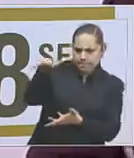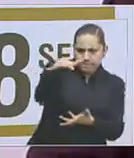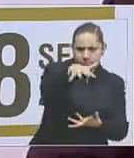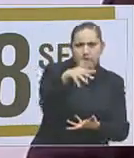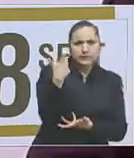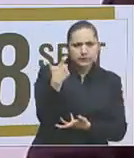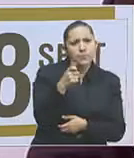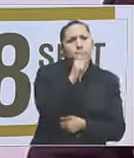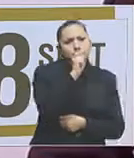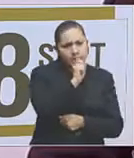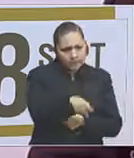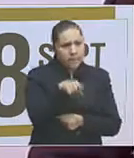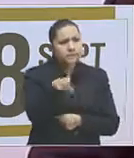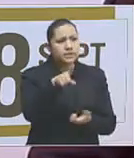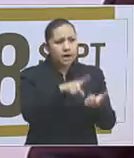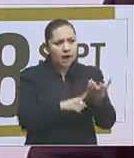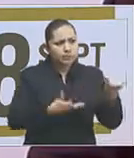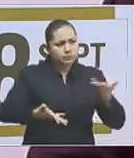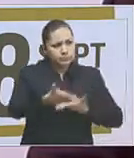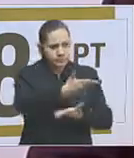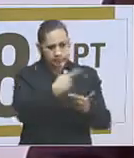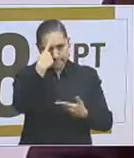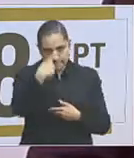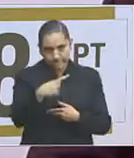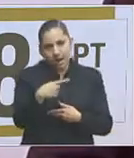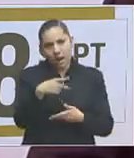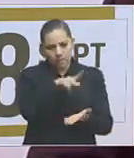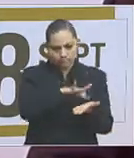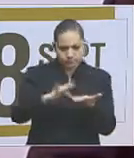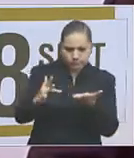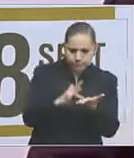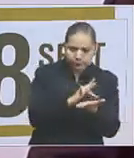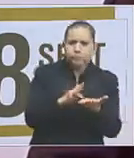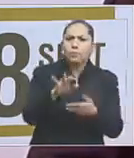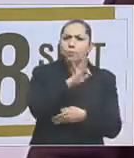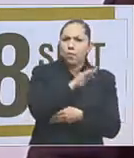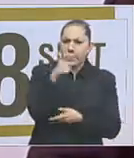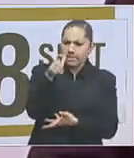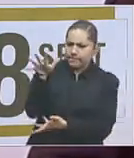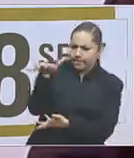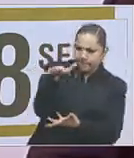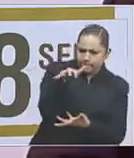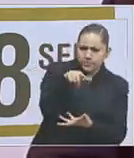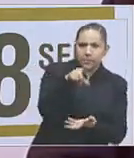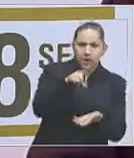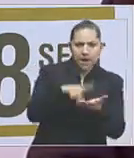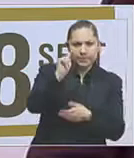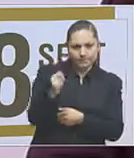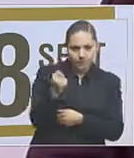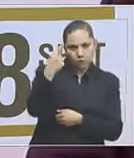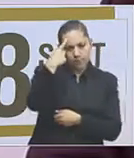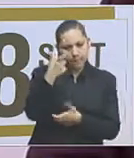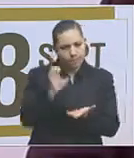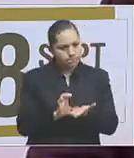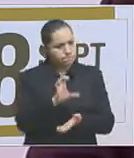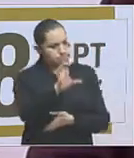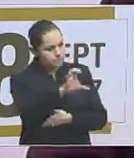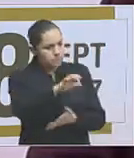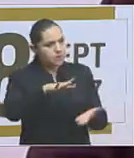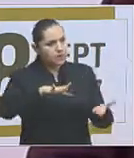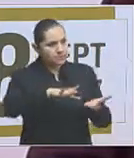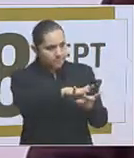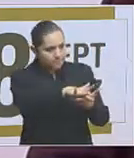y financiar proyectos sociales vías plataformas como kickstarter o comunicación de vida de vía de redes sociales